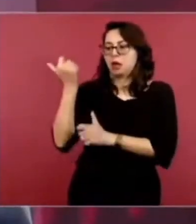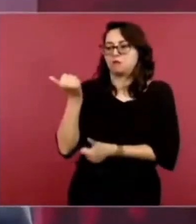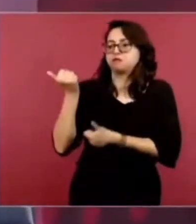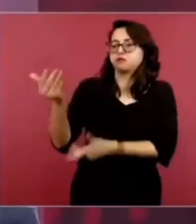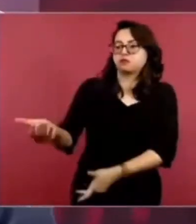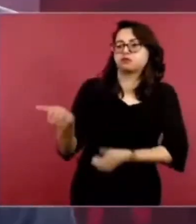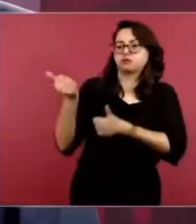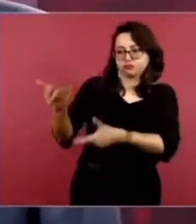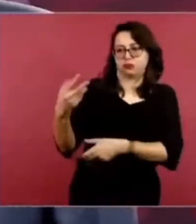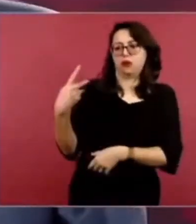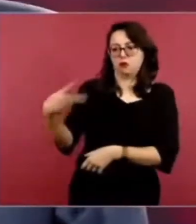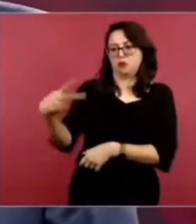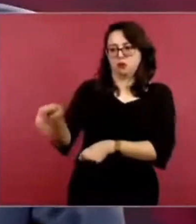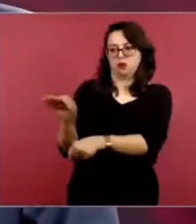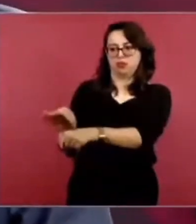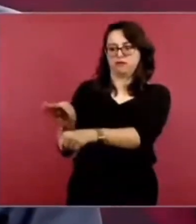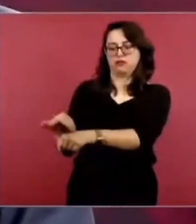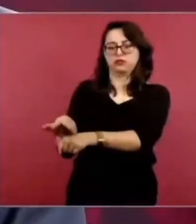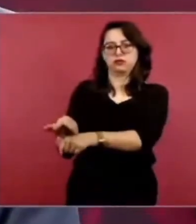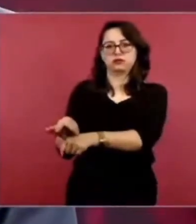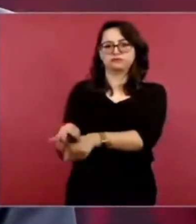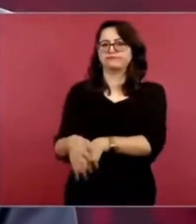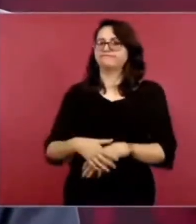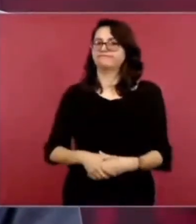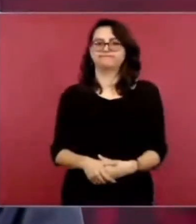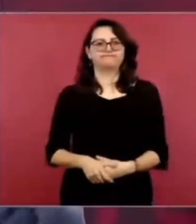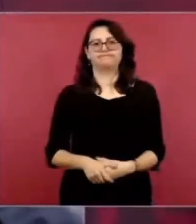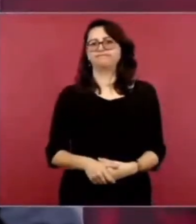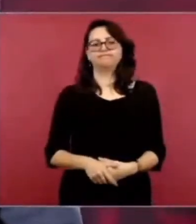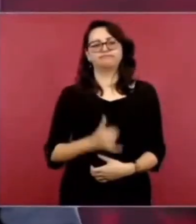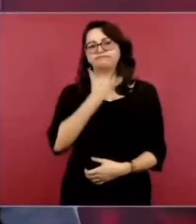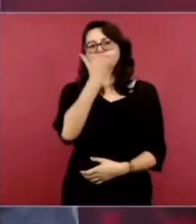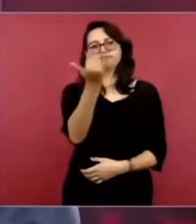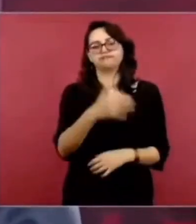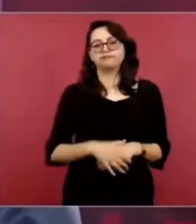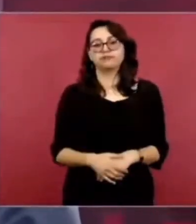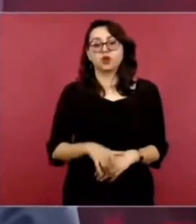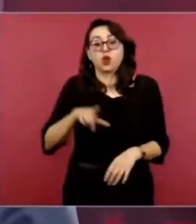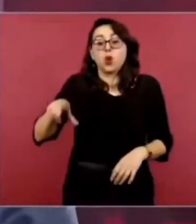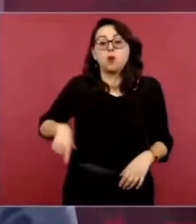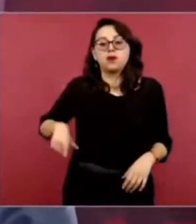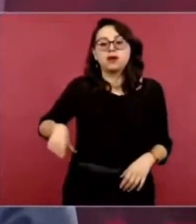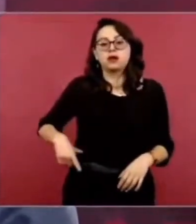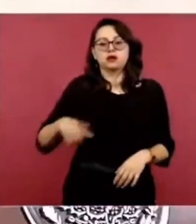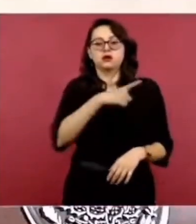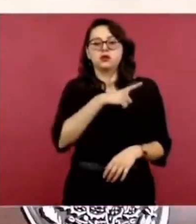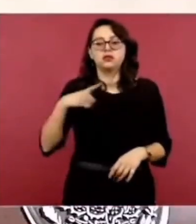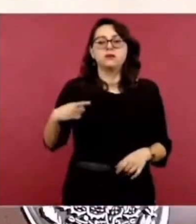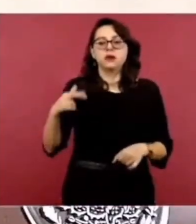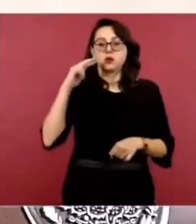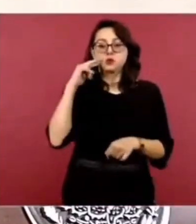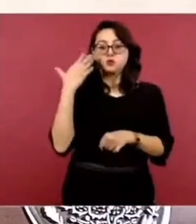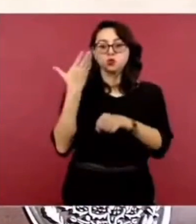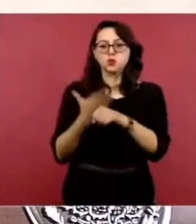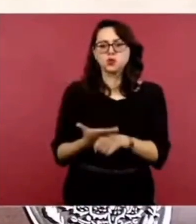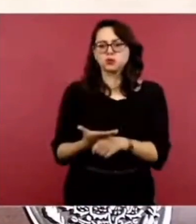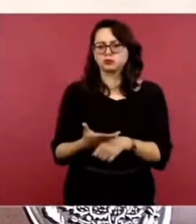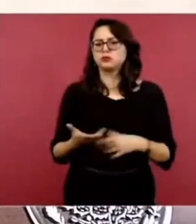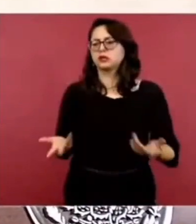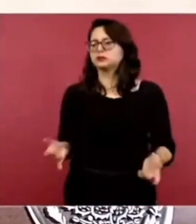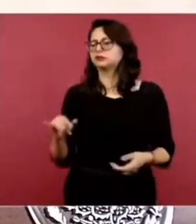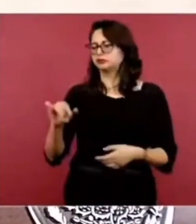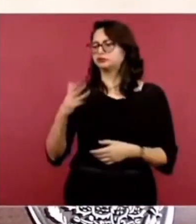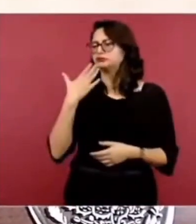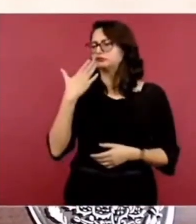Es una obligación del Estado mexicano garantizar la paz, la tranquilidad. No se pueden autorizar estos